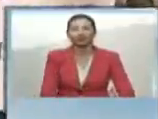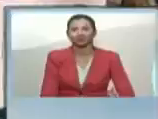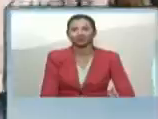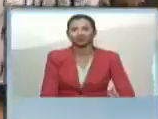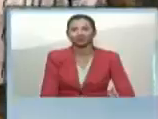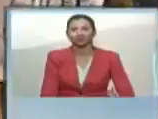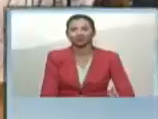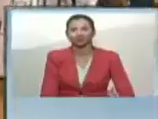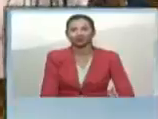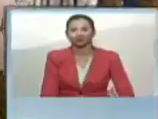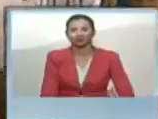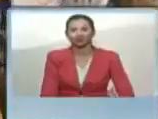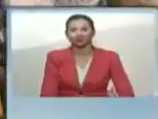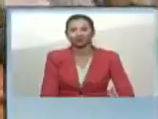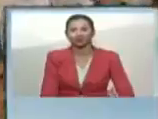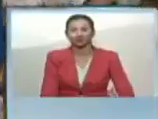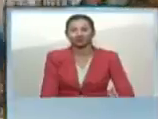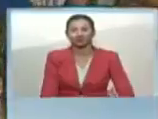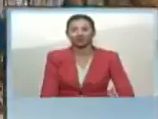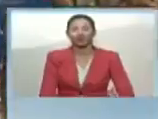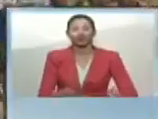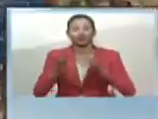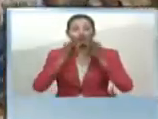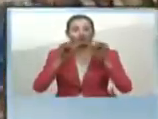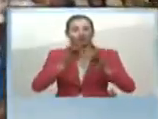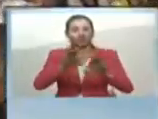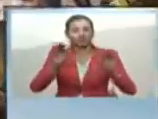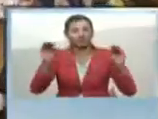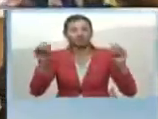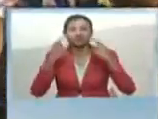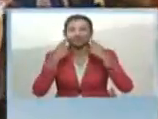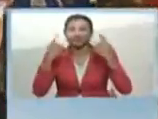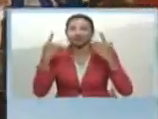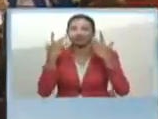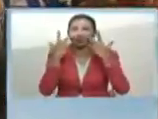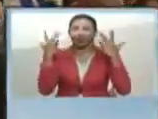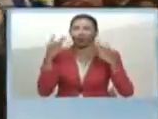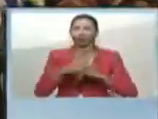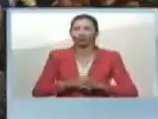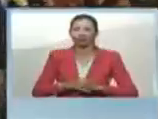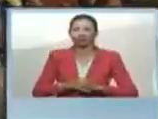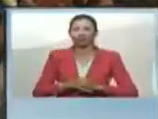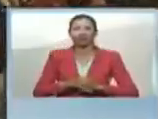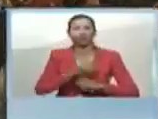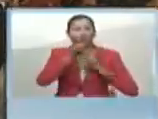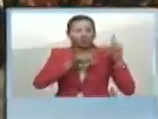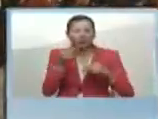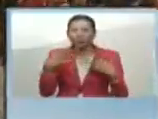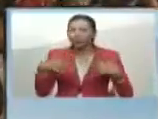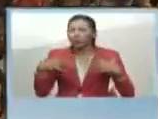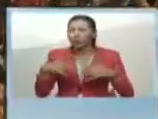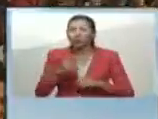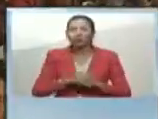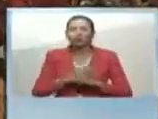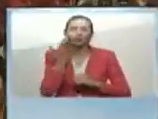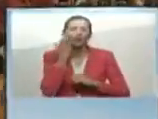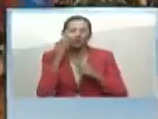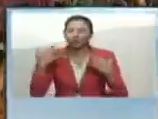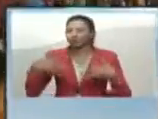Quiero avisar, anunciar. Miren cómo está. Mira cómo están las redes, Aristóbulo.